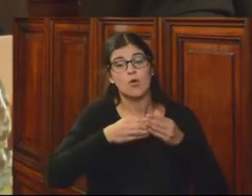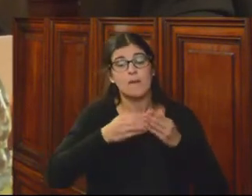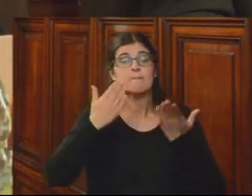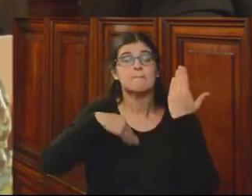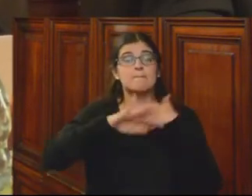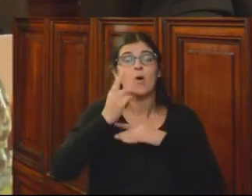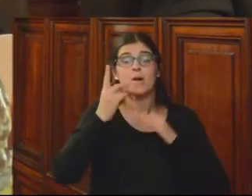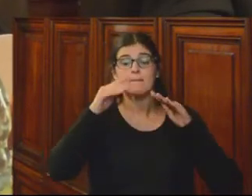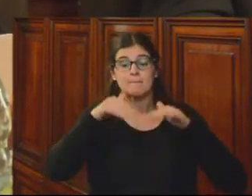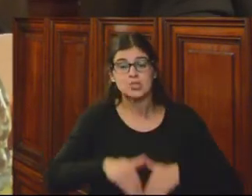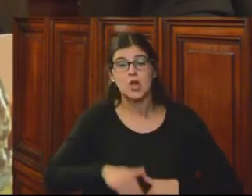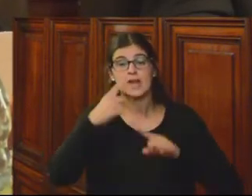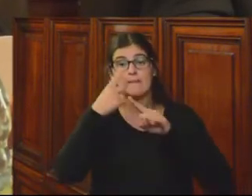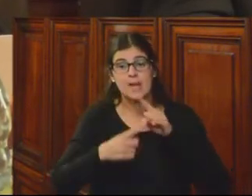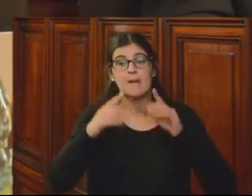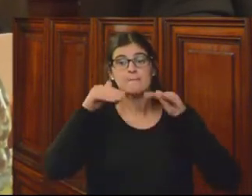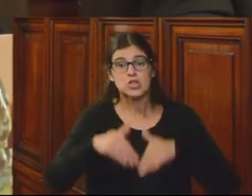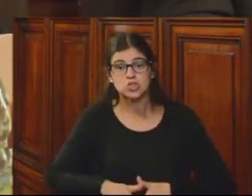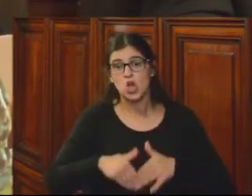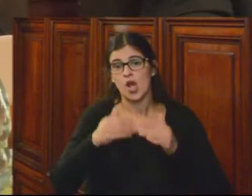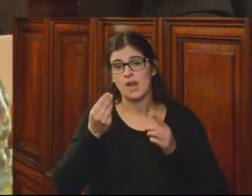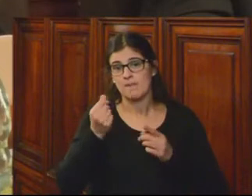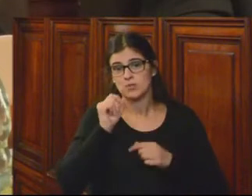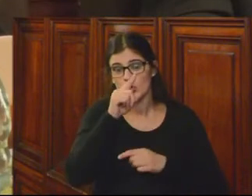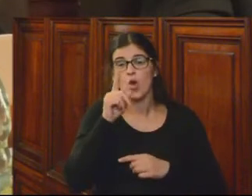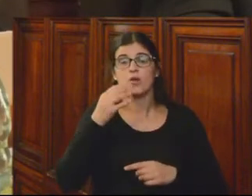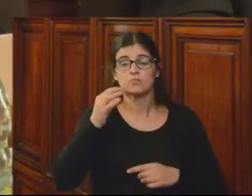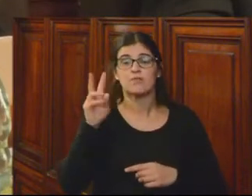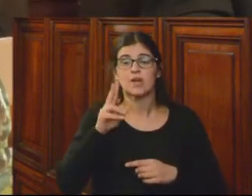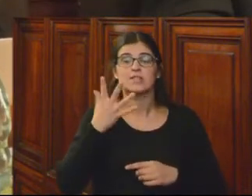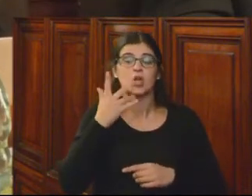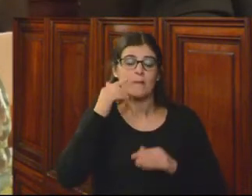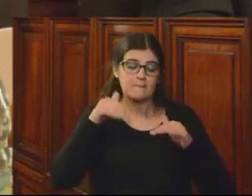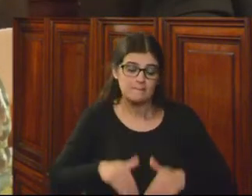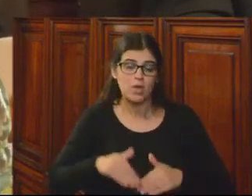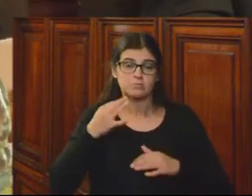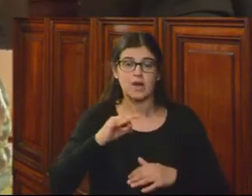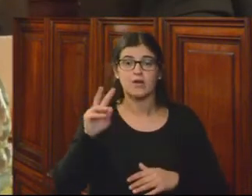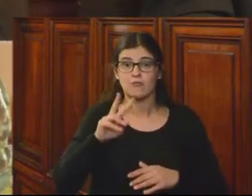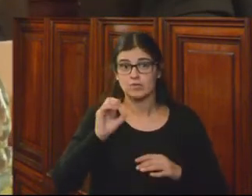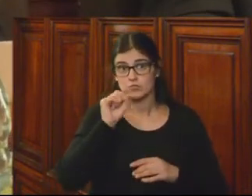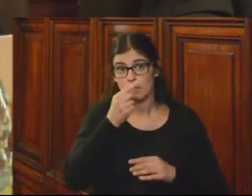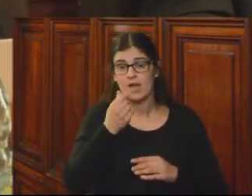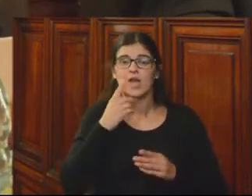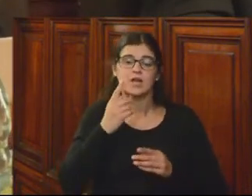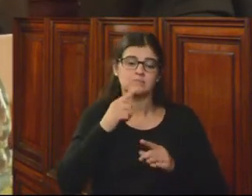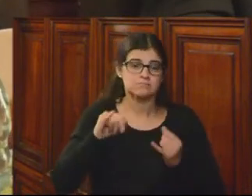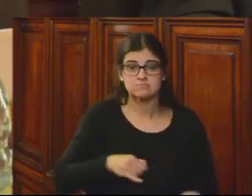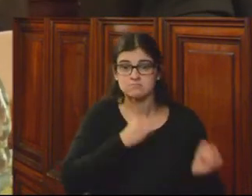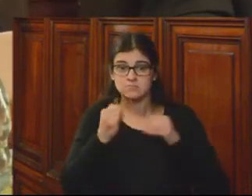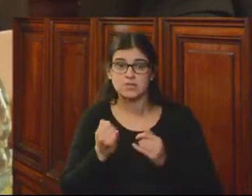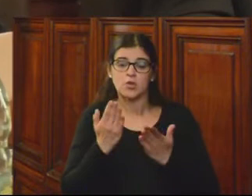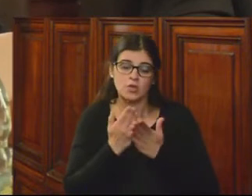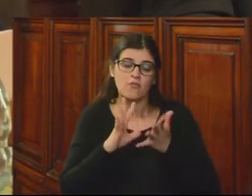por encima del 1,5 millones de bolívares, el 1,5 millones de millones de bolívares, en un régimen laboral que beneficia con